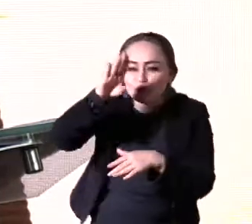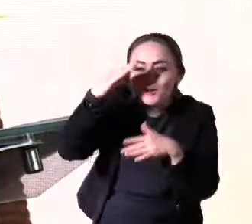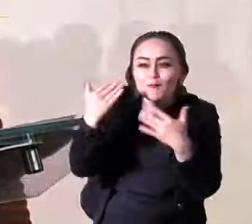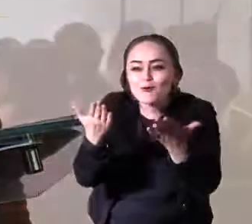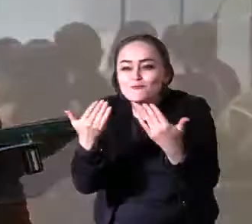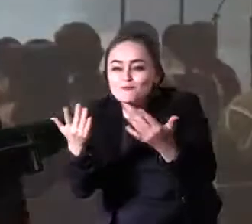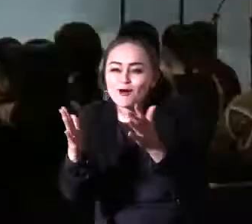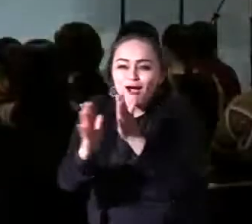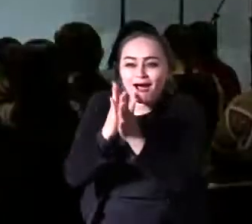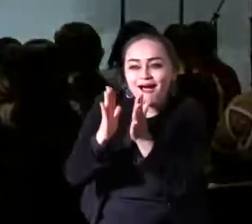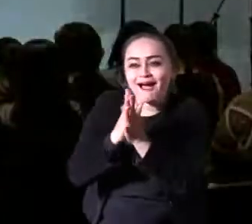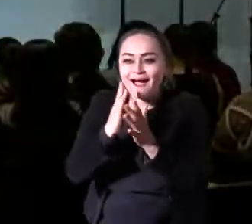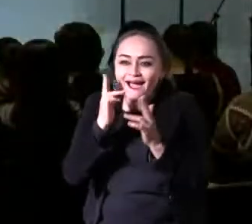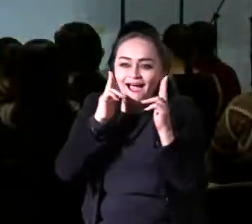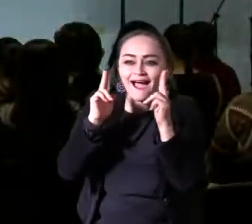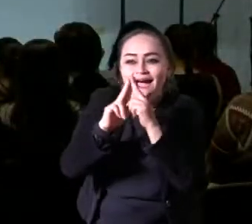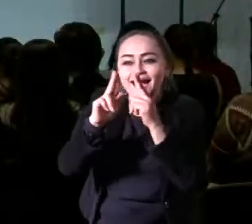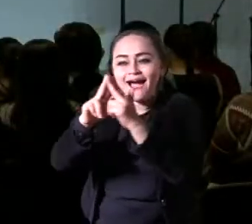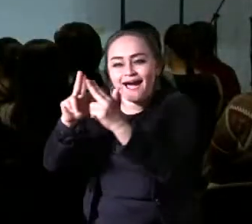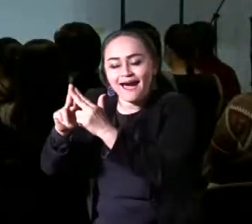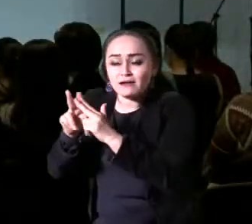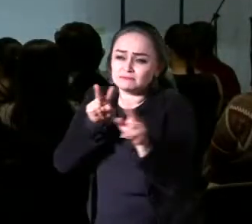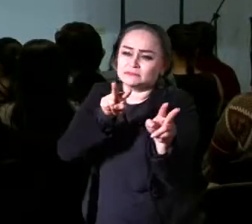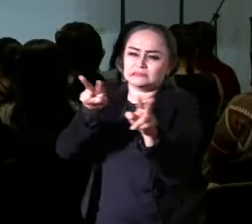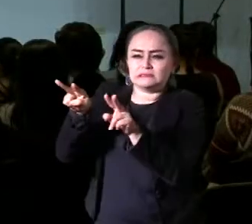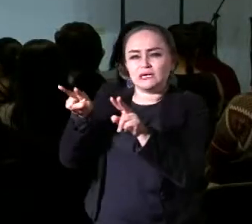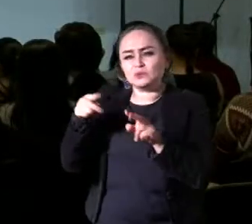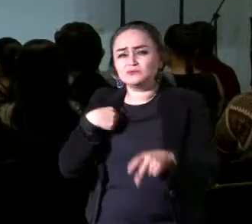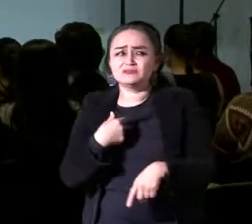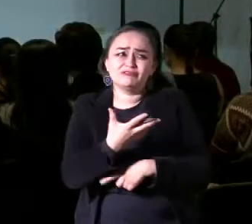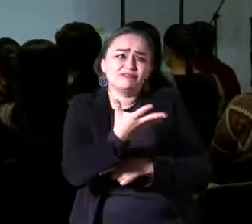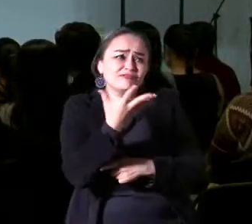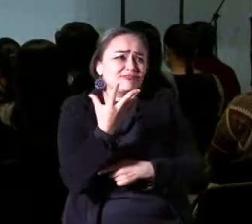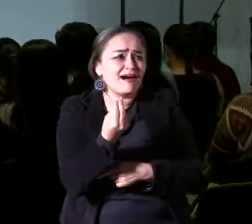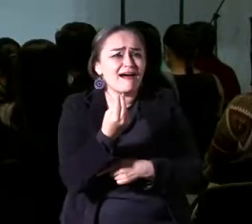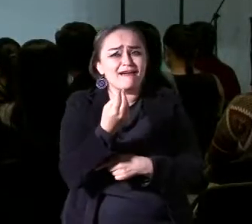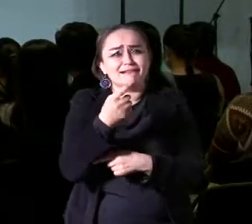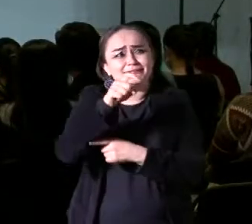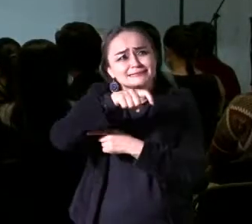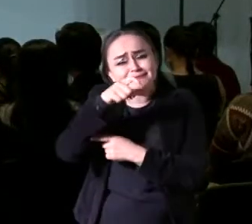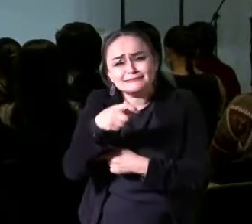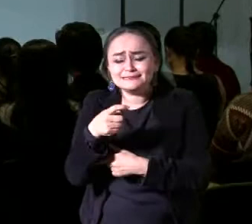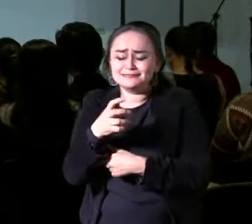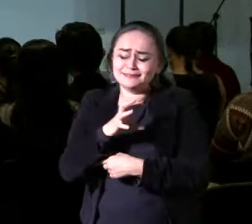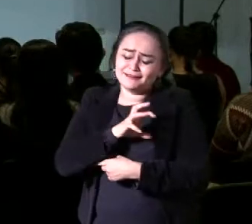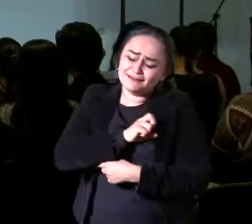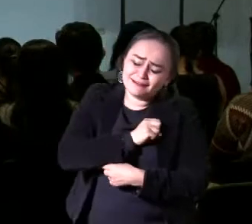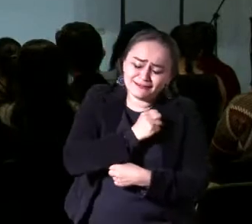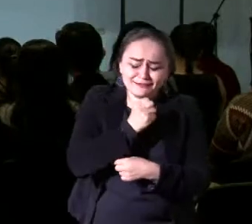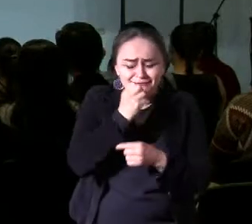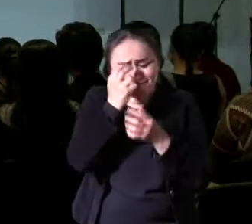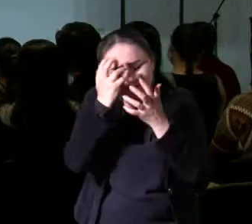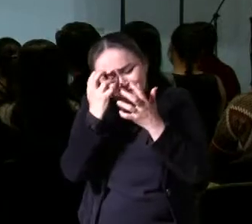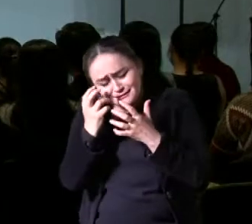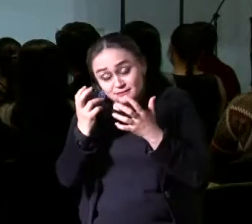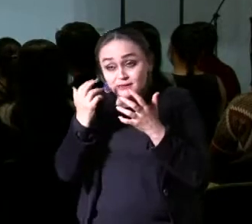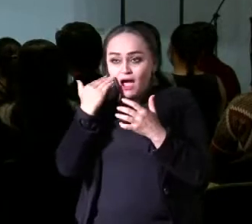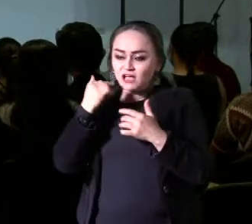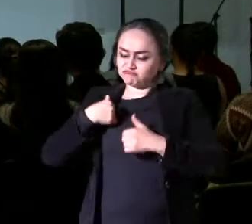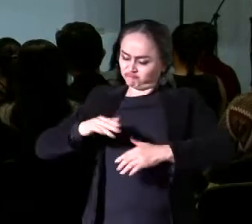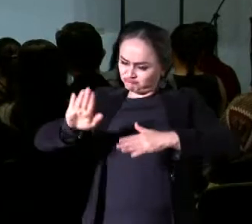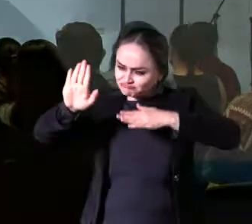todas las carencias que los agobiaba y se compre se comprometió en alma vida y corazón